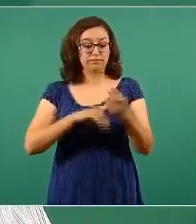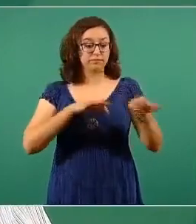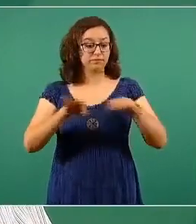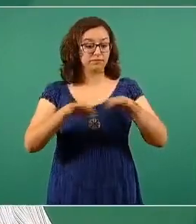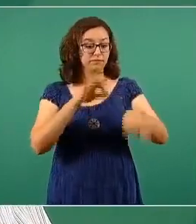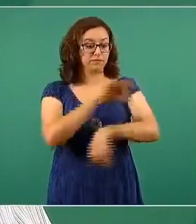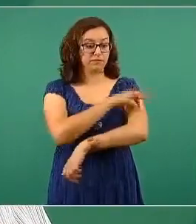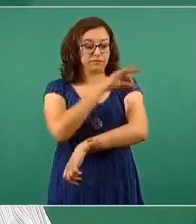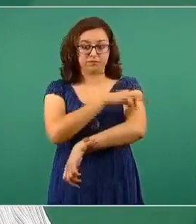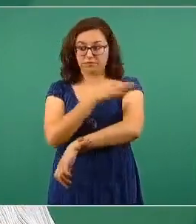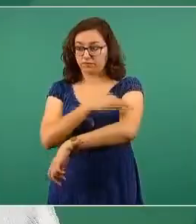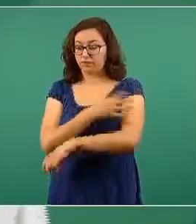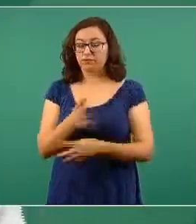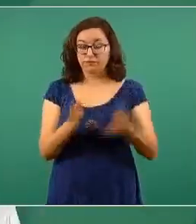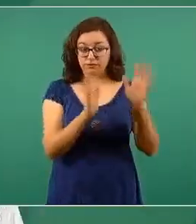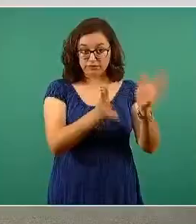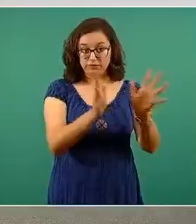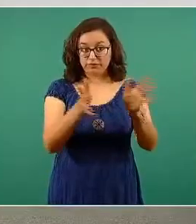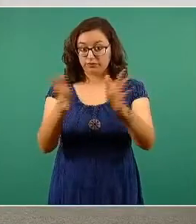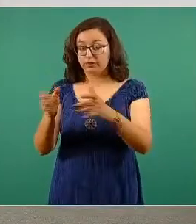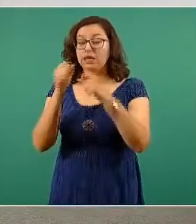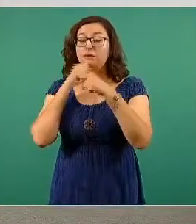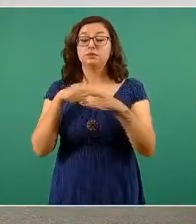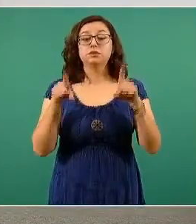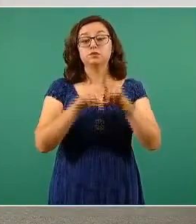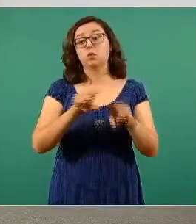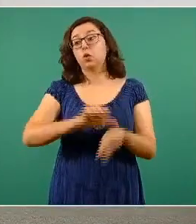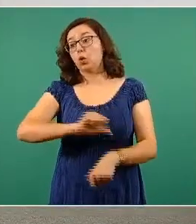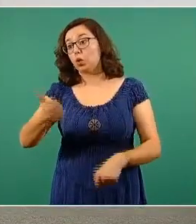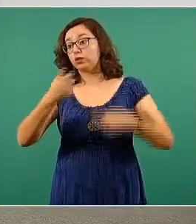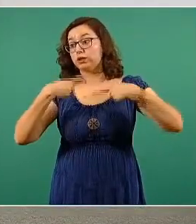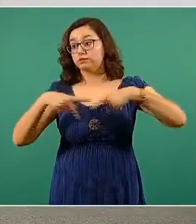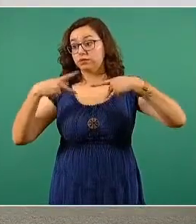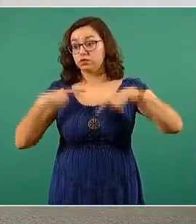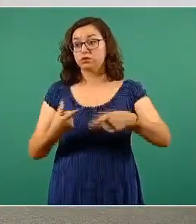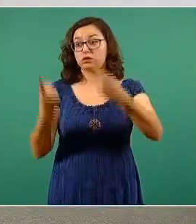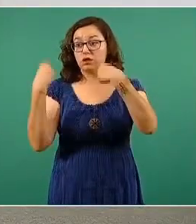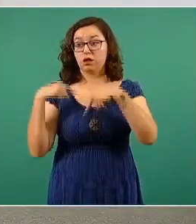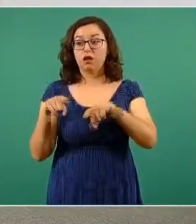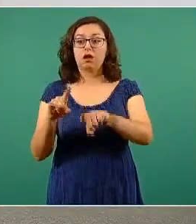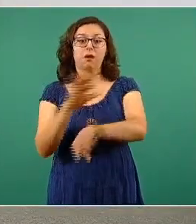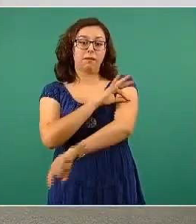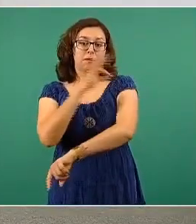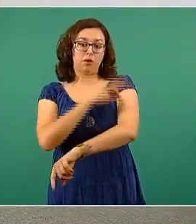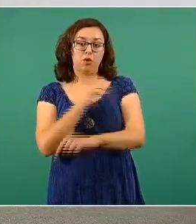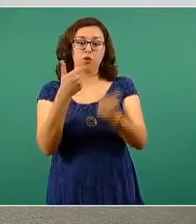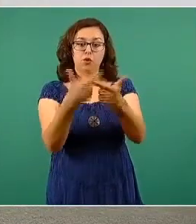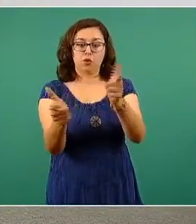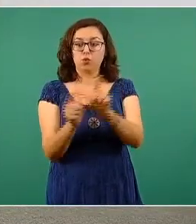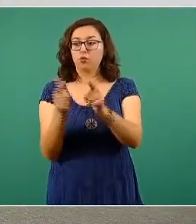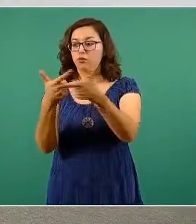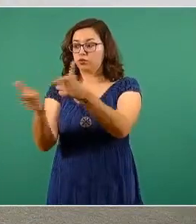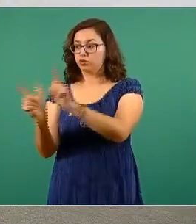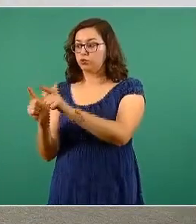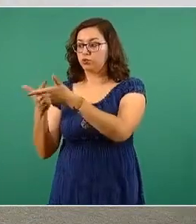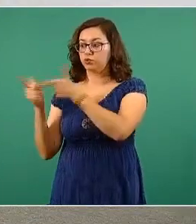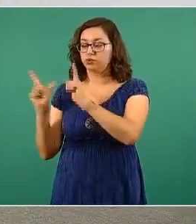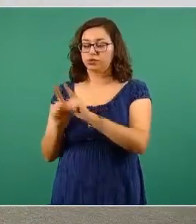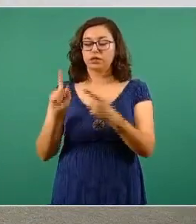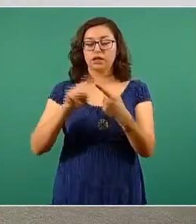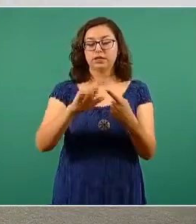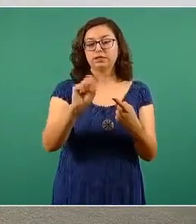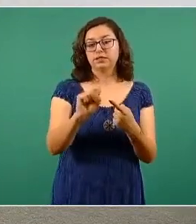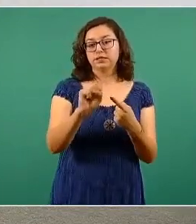la vacunación a los trabajadores de la educación, es la vacunación también que hasta el momento se lleva de todos estos grupos de riesgo, 60 años y más, 50